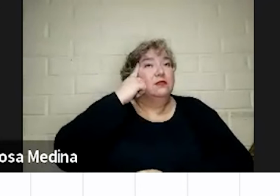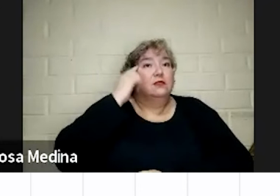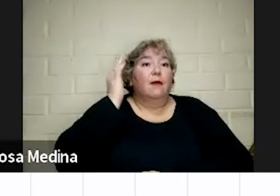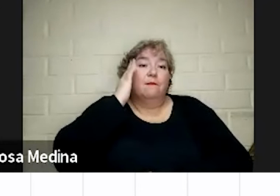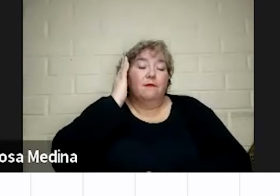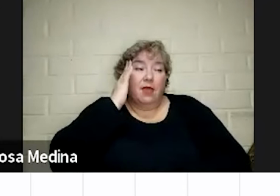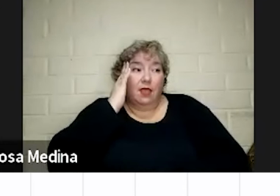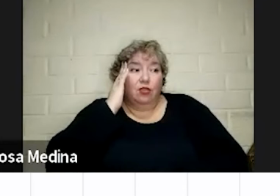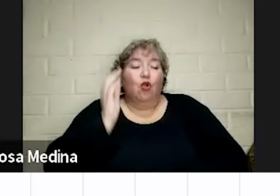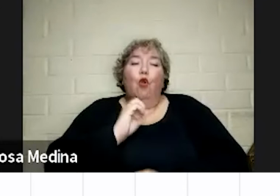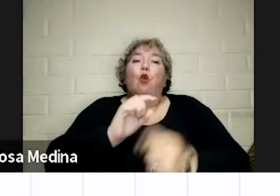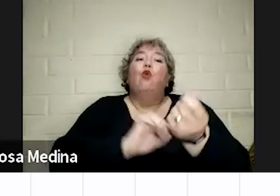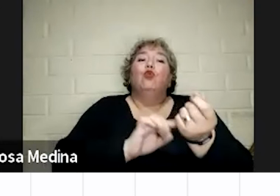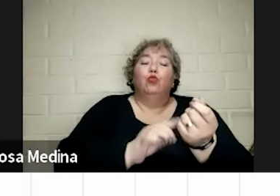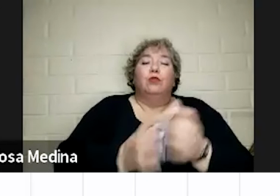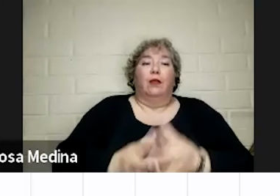las conductas.